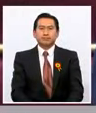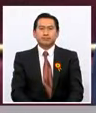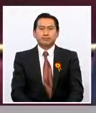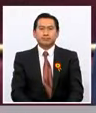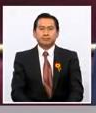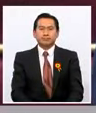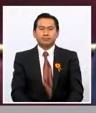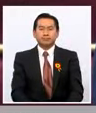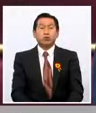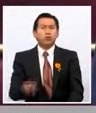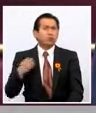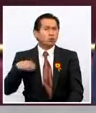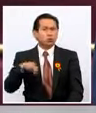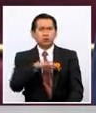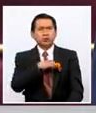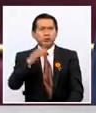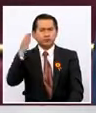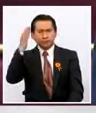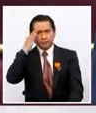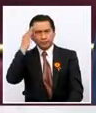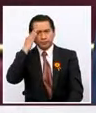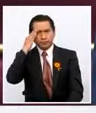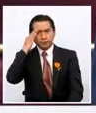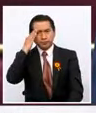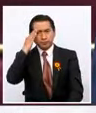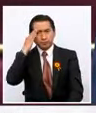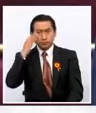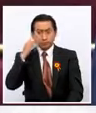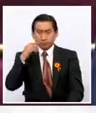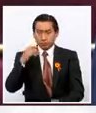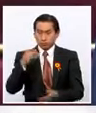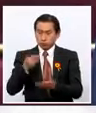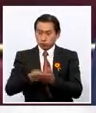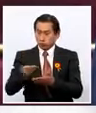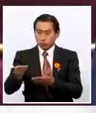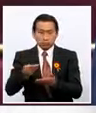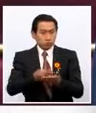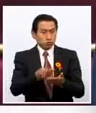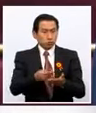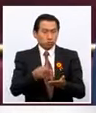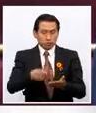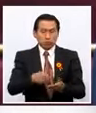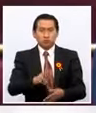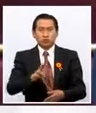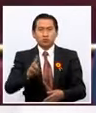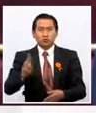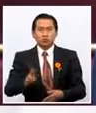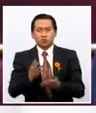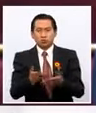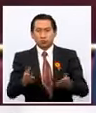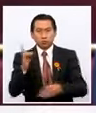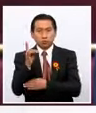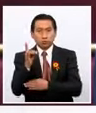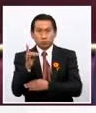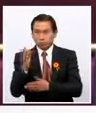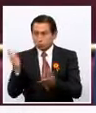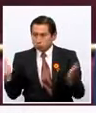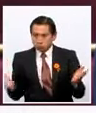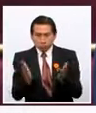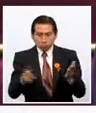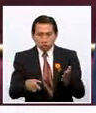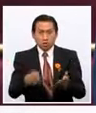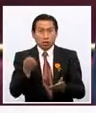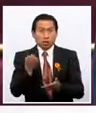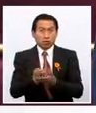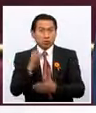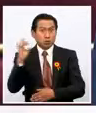porque sabemos que si impulsamos el consumo de productos y servicios bolivianos vamos a mover la economía de bolivia